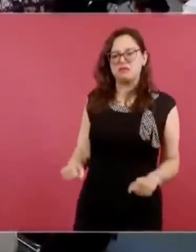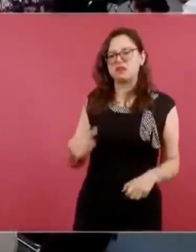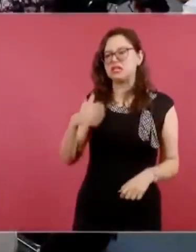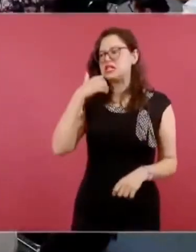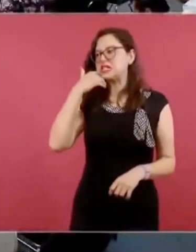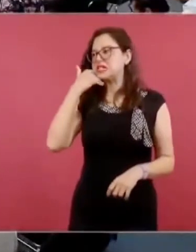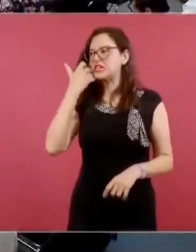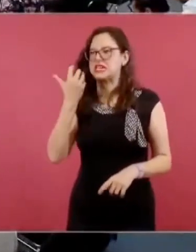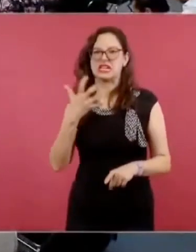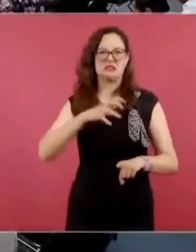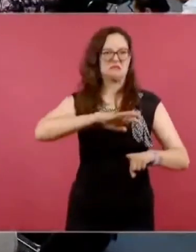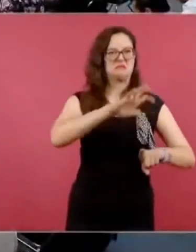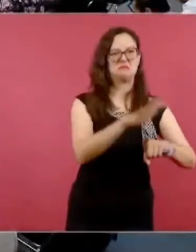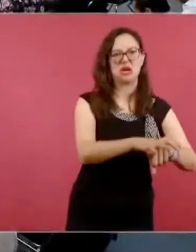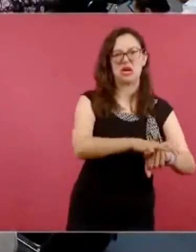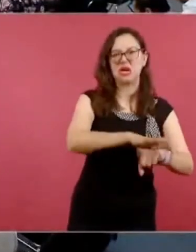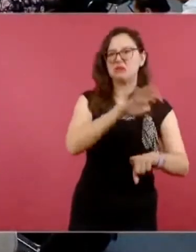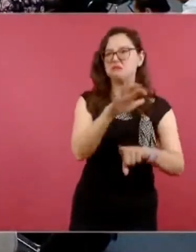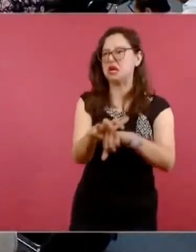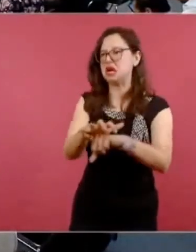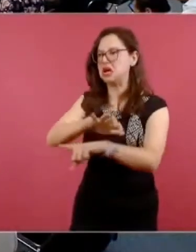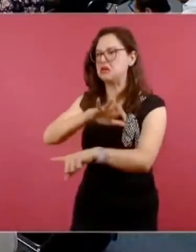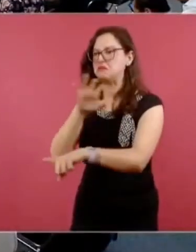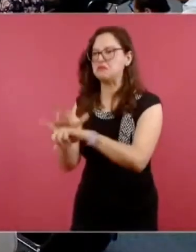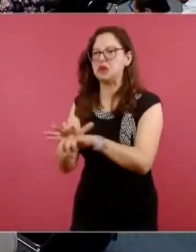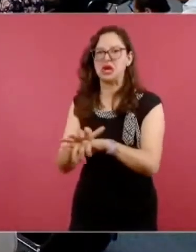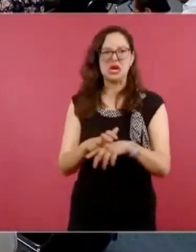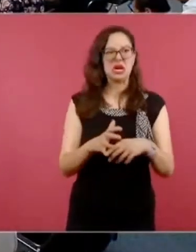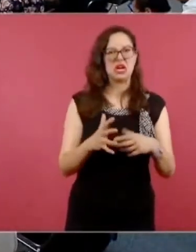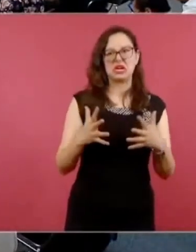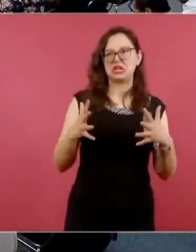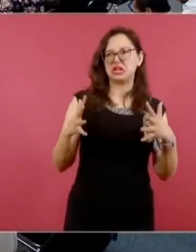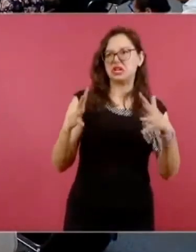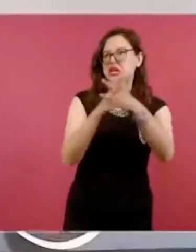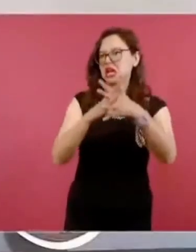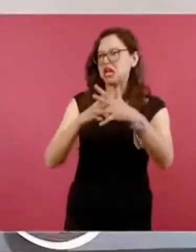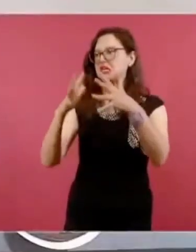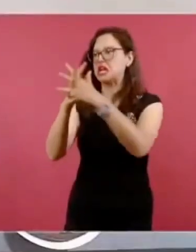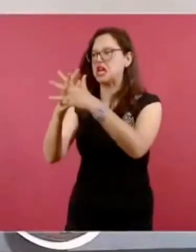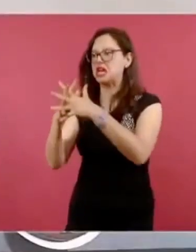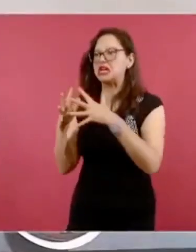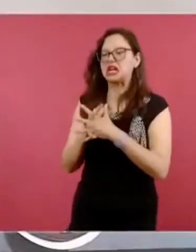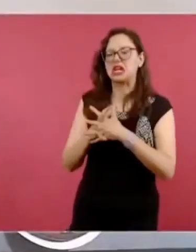y cuando se dieron los golpes de Estado en América del Sur,